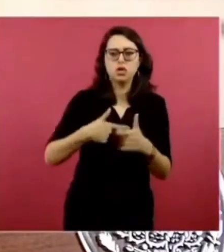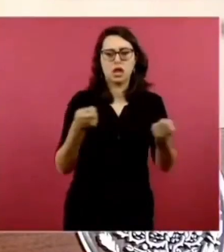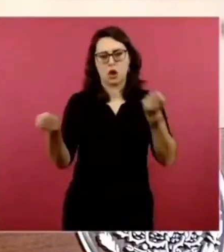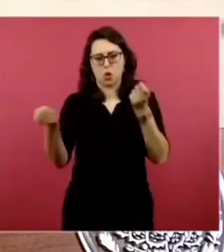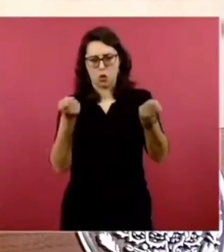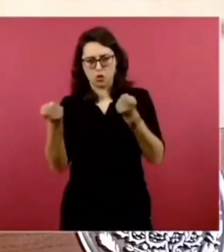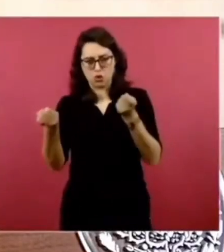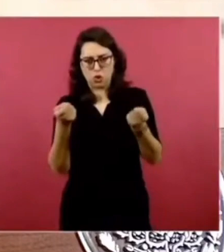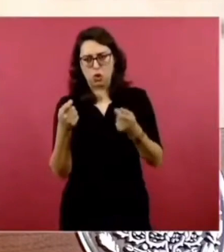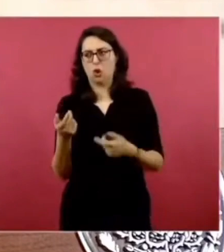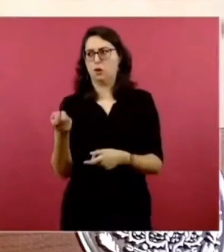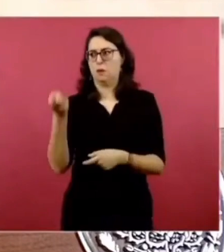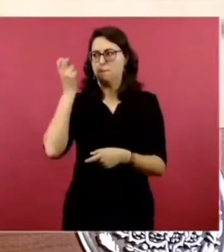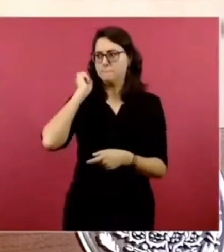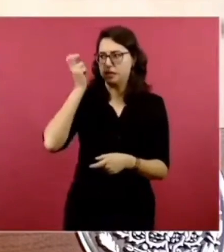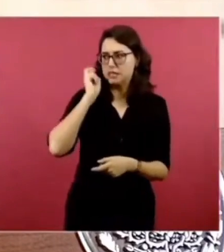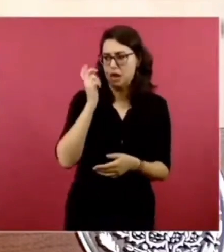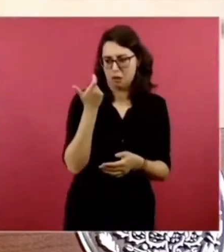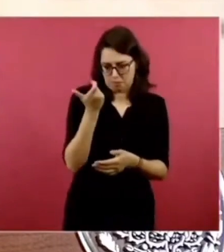el pasaje.